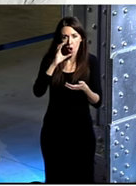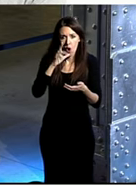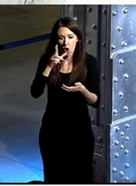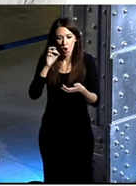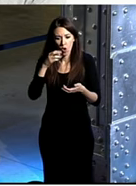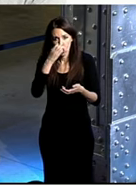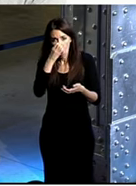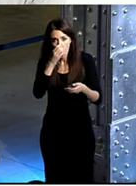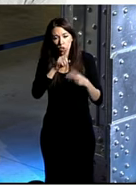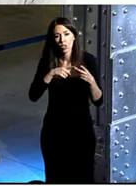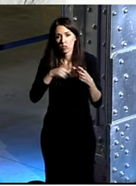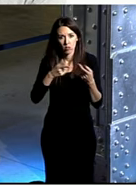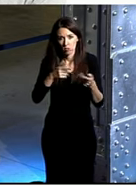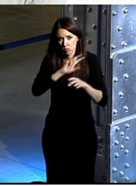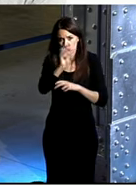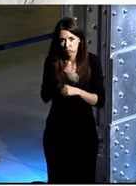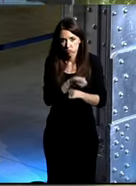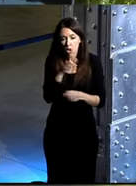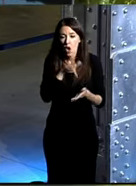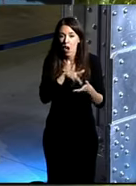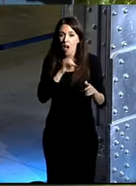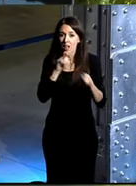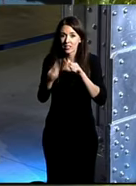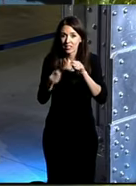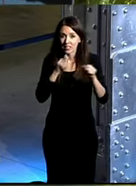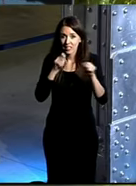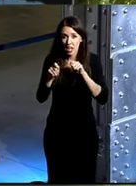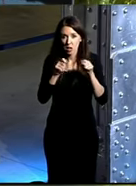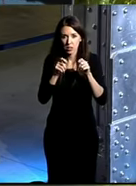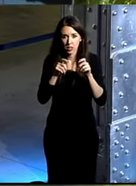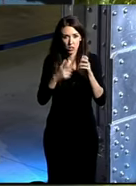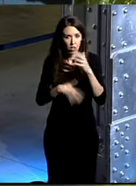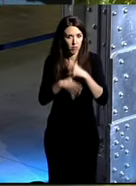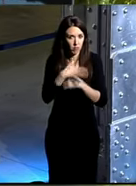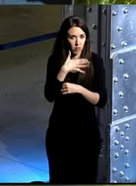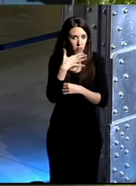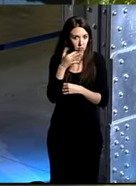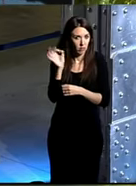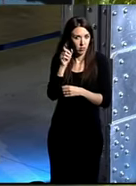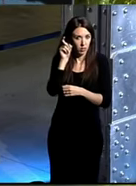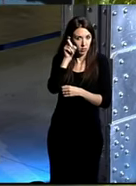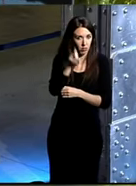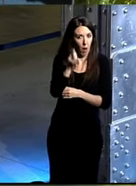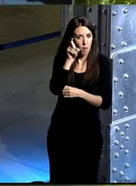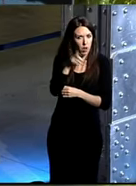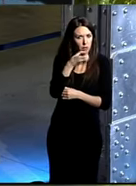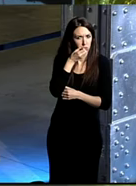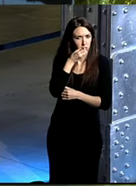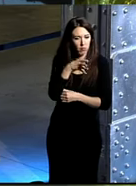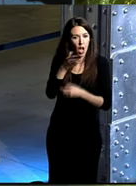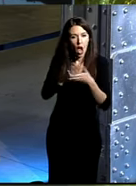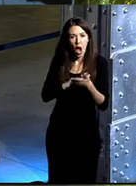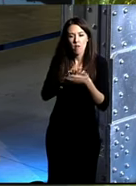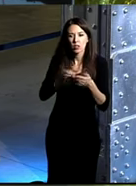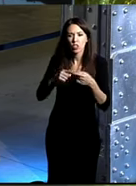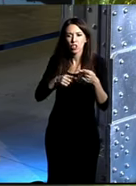de Pekín. En una entrevista que le hizo un maestro de los arquitectos, se llama Buckminster Fuller, estaban hablando de hacer esto,